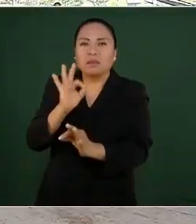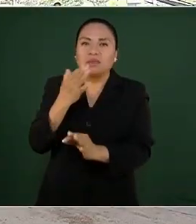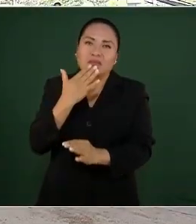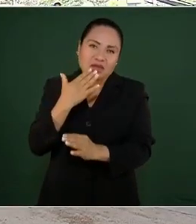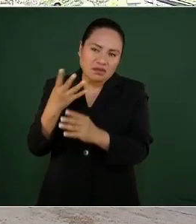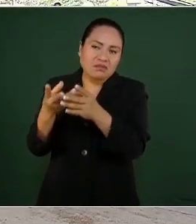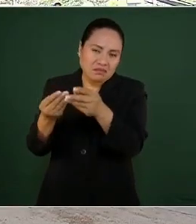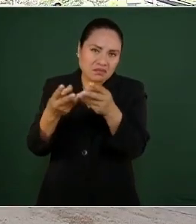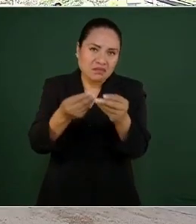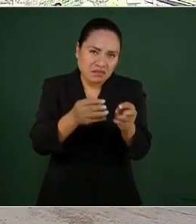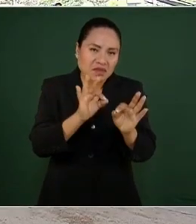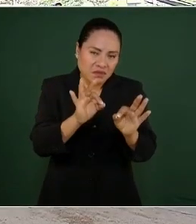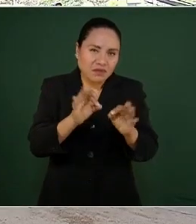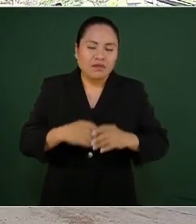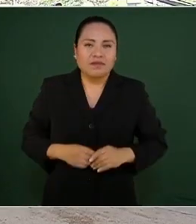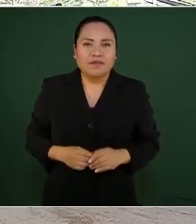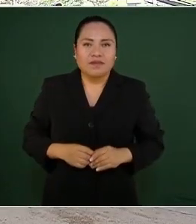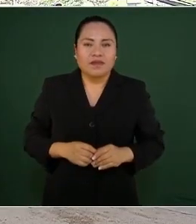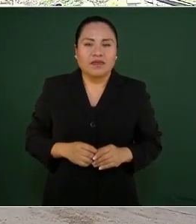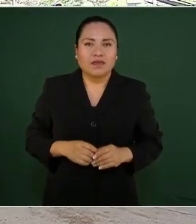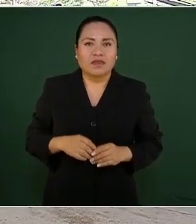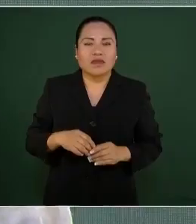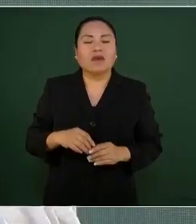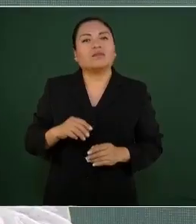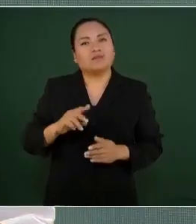Sí, entonces van a ir